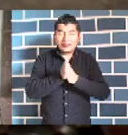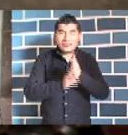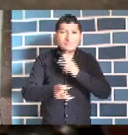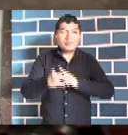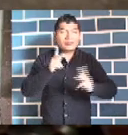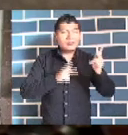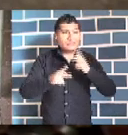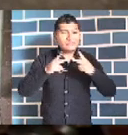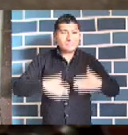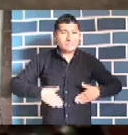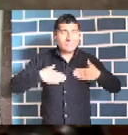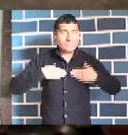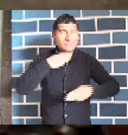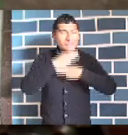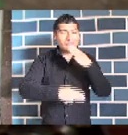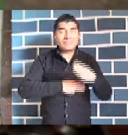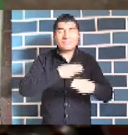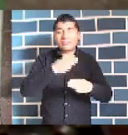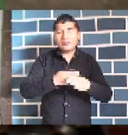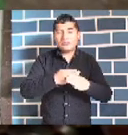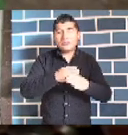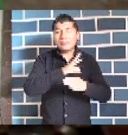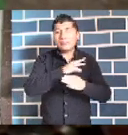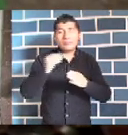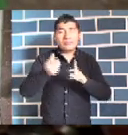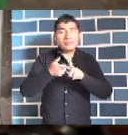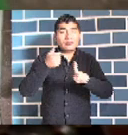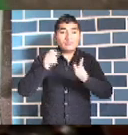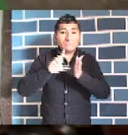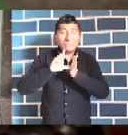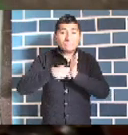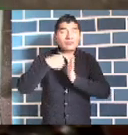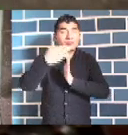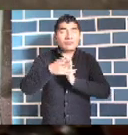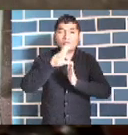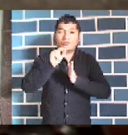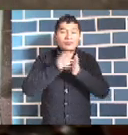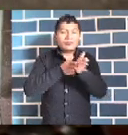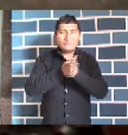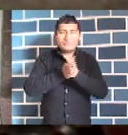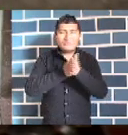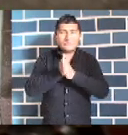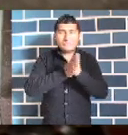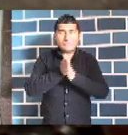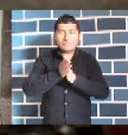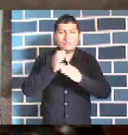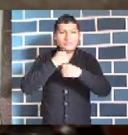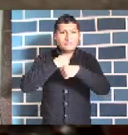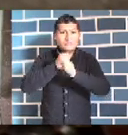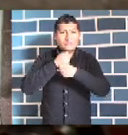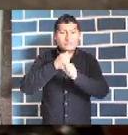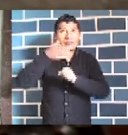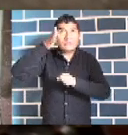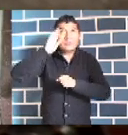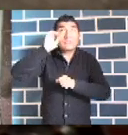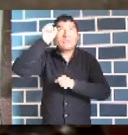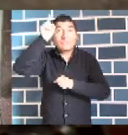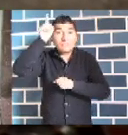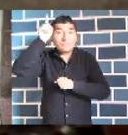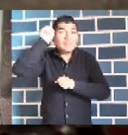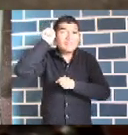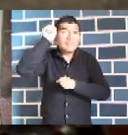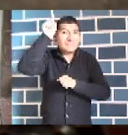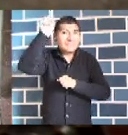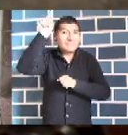los habitantes del planeta y desde luego no los intereses del creador a quien